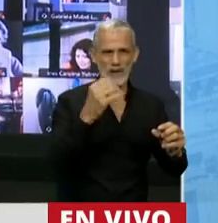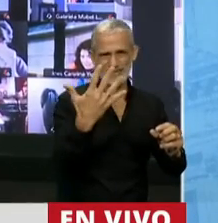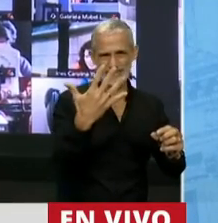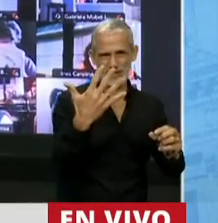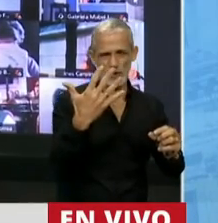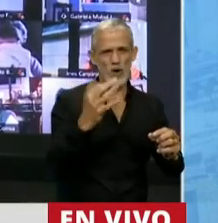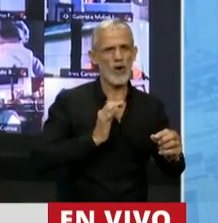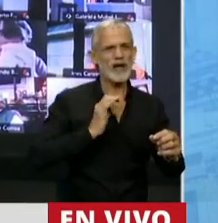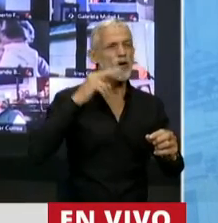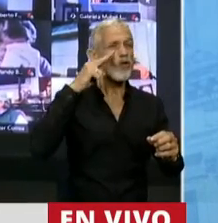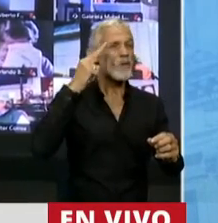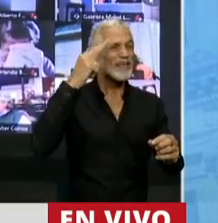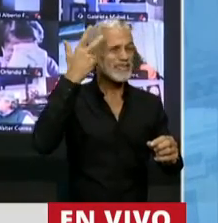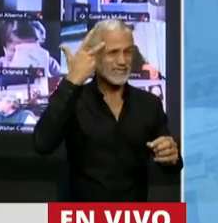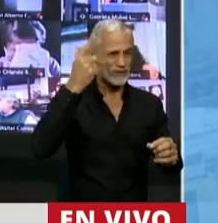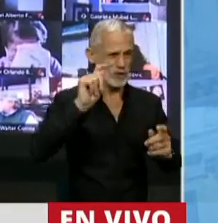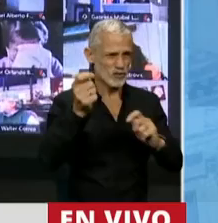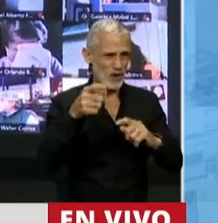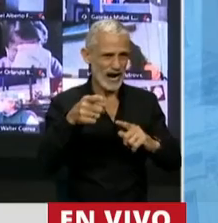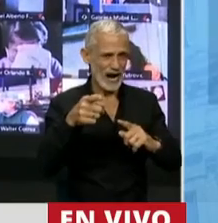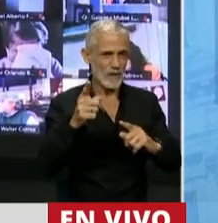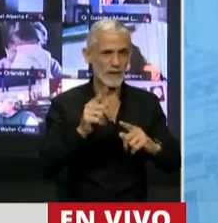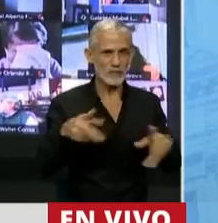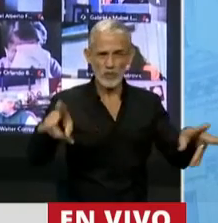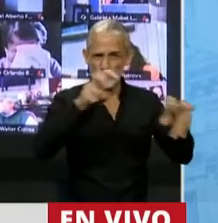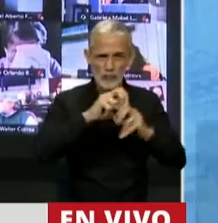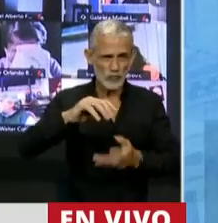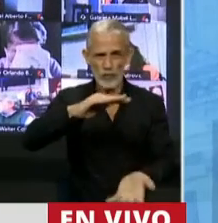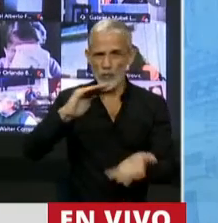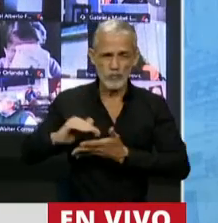2018, determinaron un ingreso de